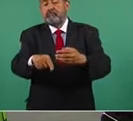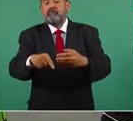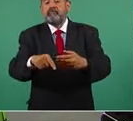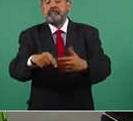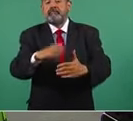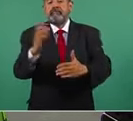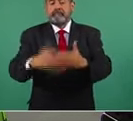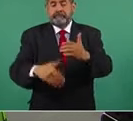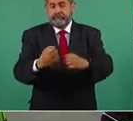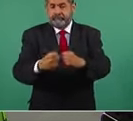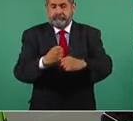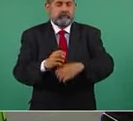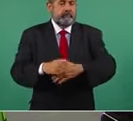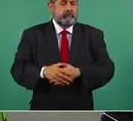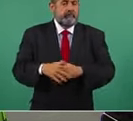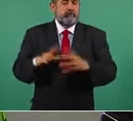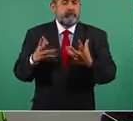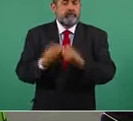personal desplegados